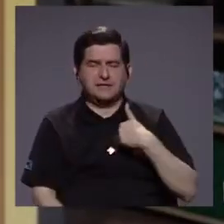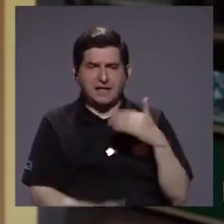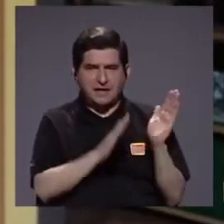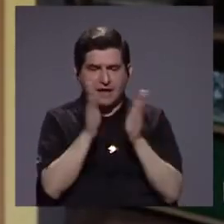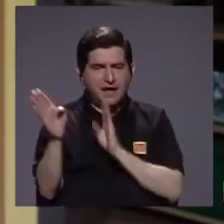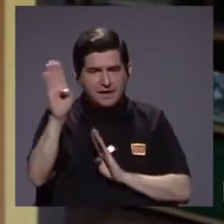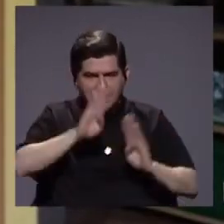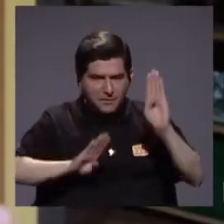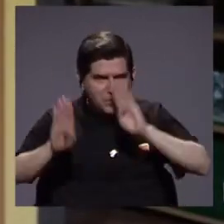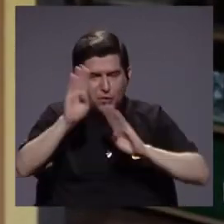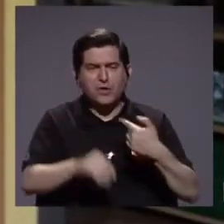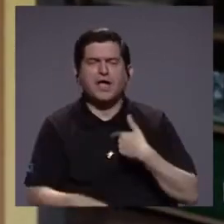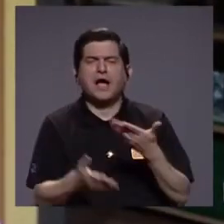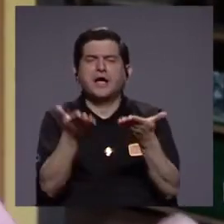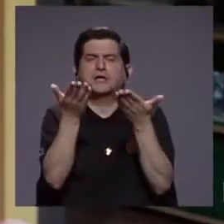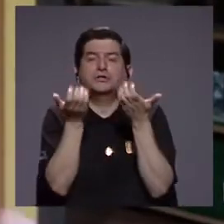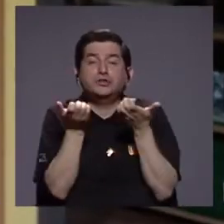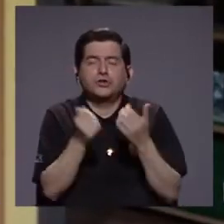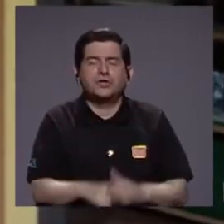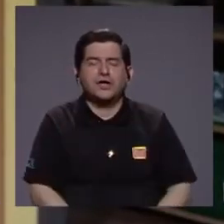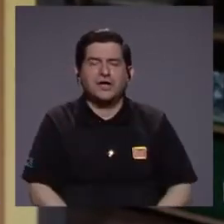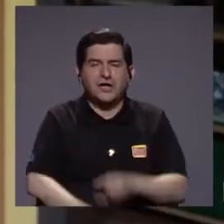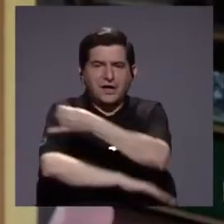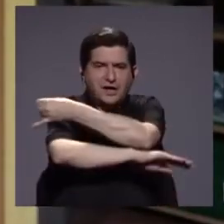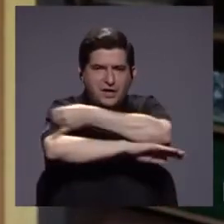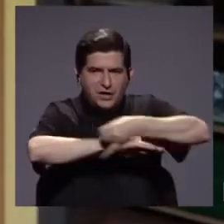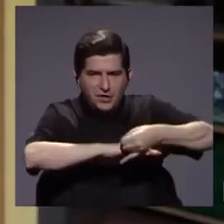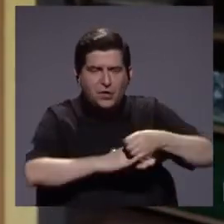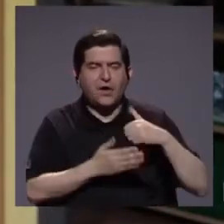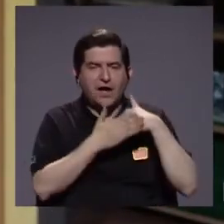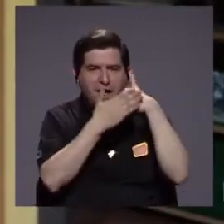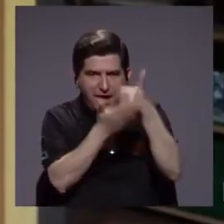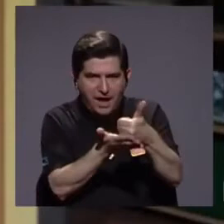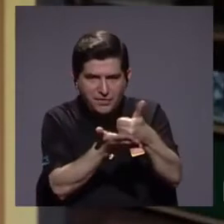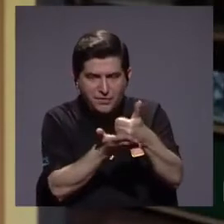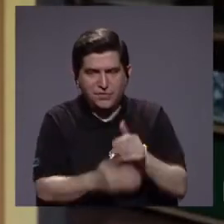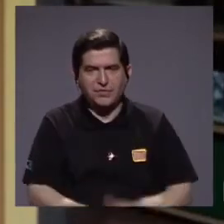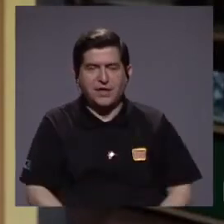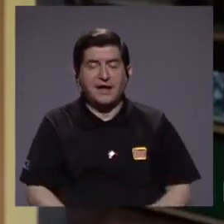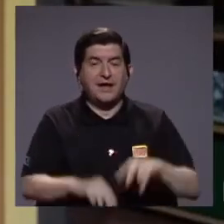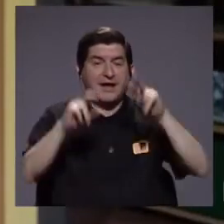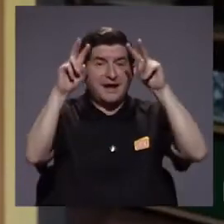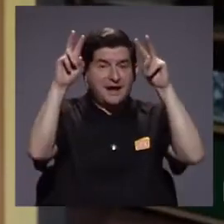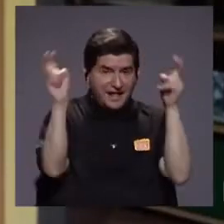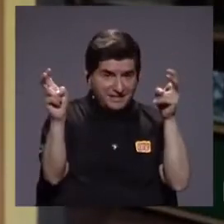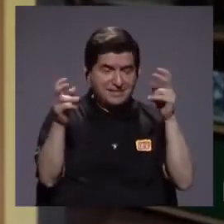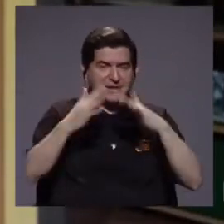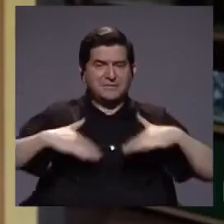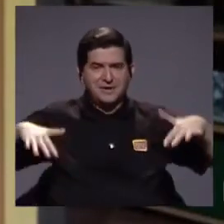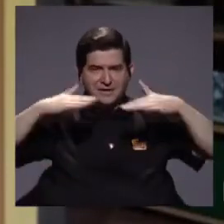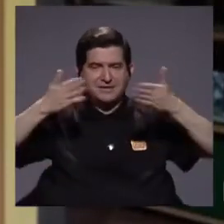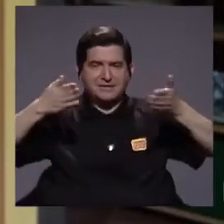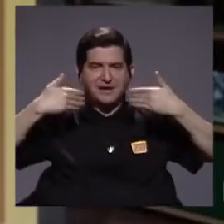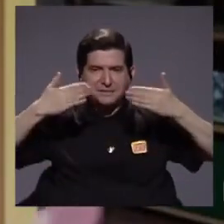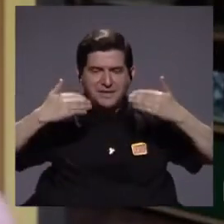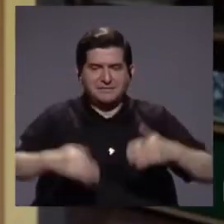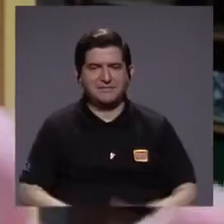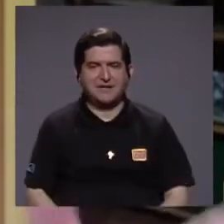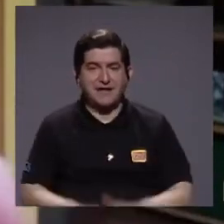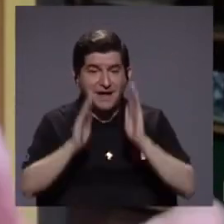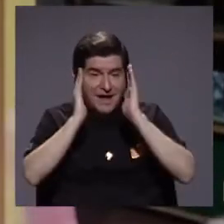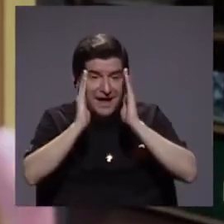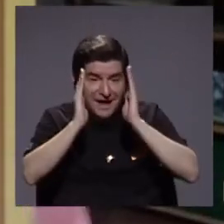formación biológica, yo quiero ver a las ingenierías contribuyendo a la temática ambiental, que podamos